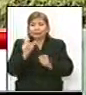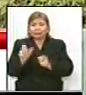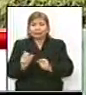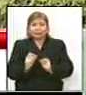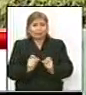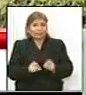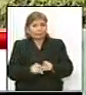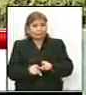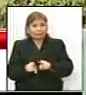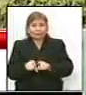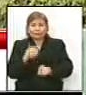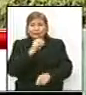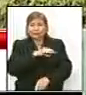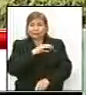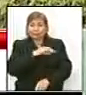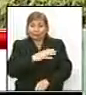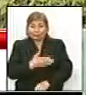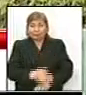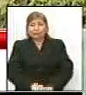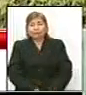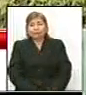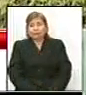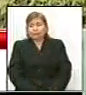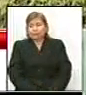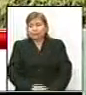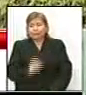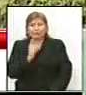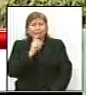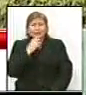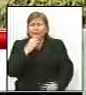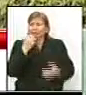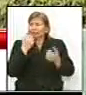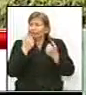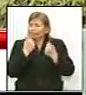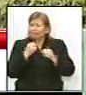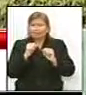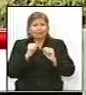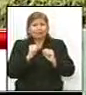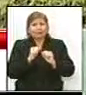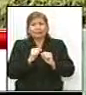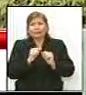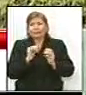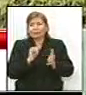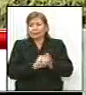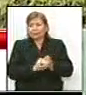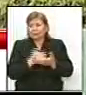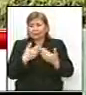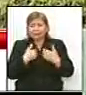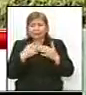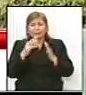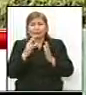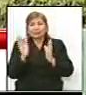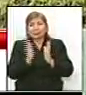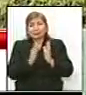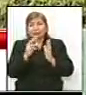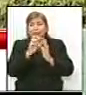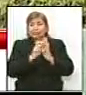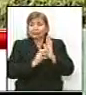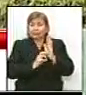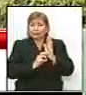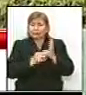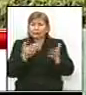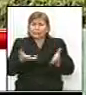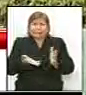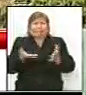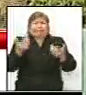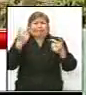como beneficiario. No es posible que este megaproyecto pues hasta estas